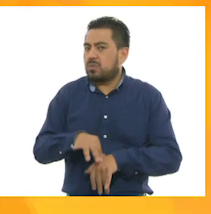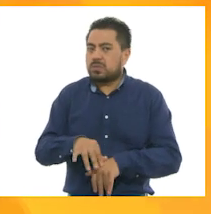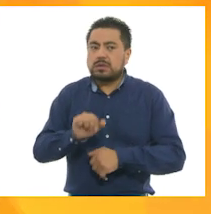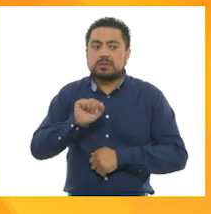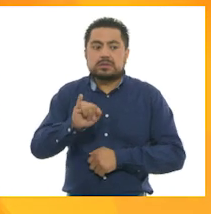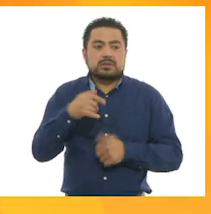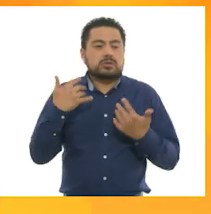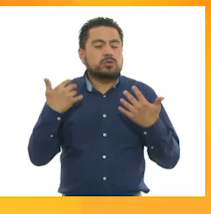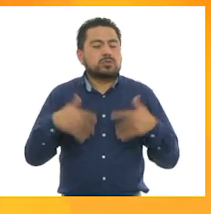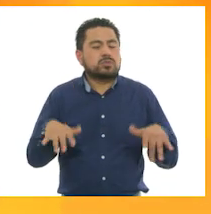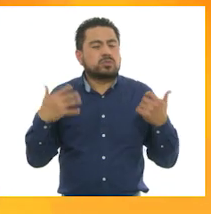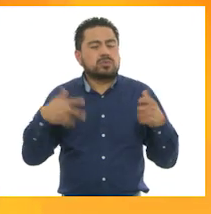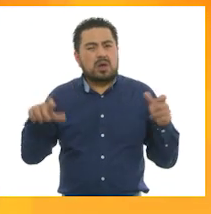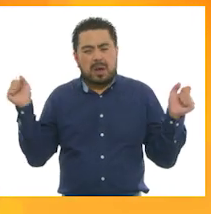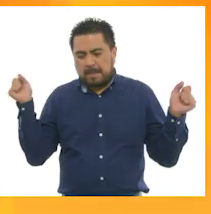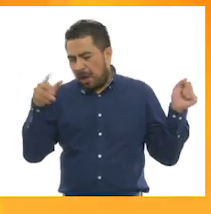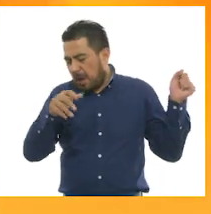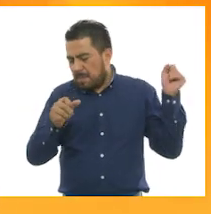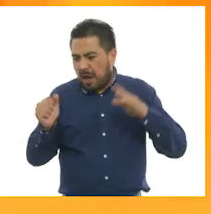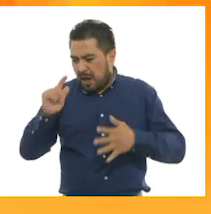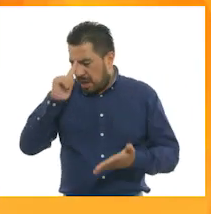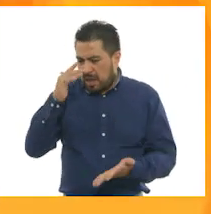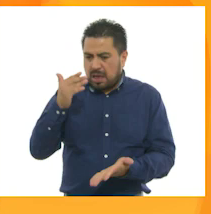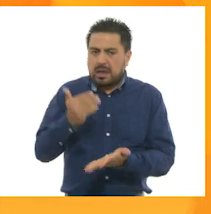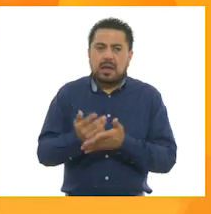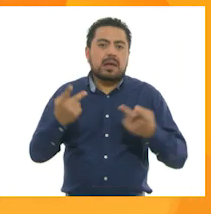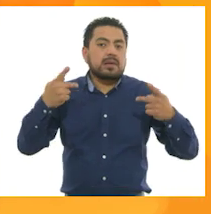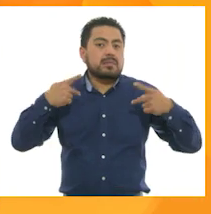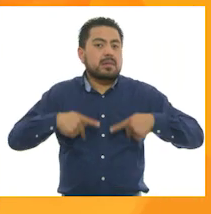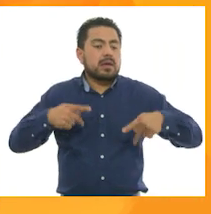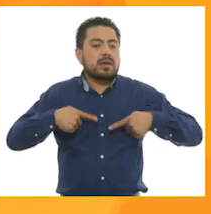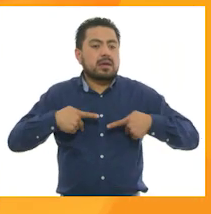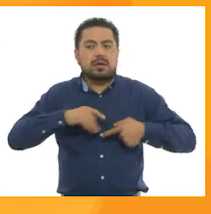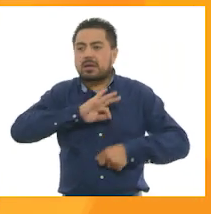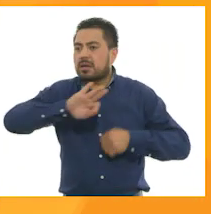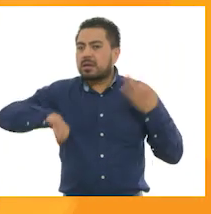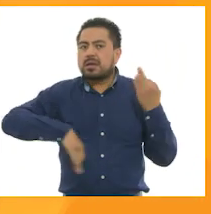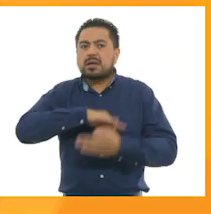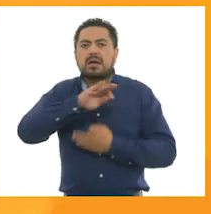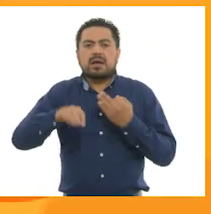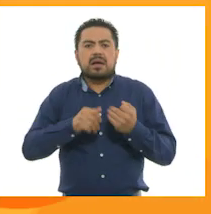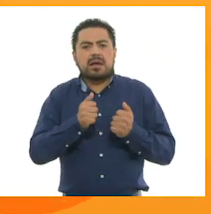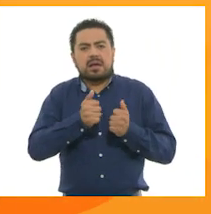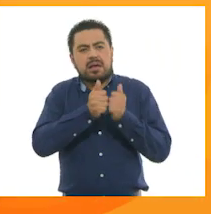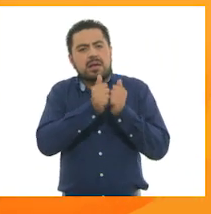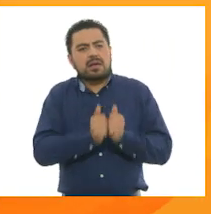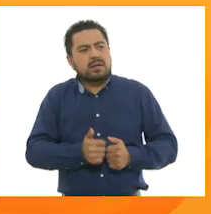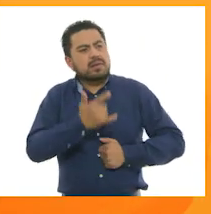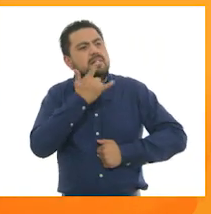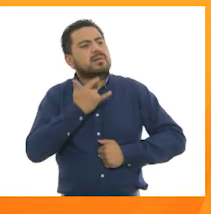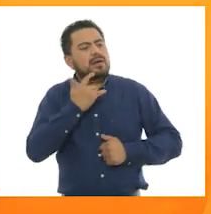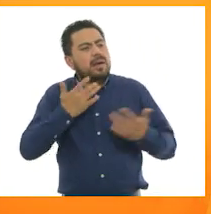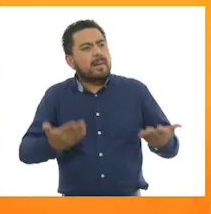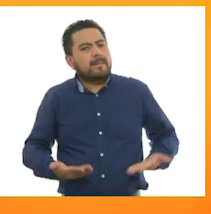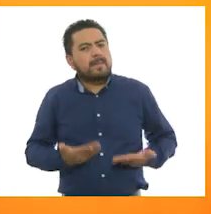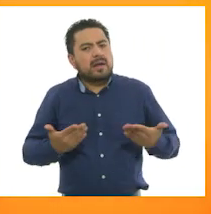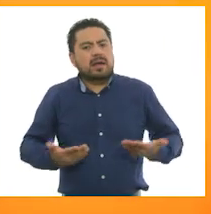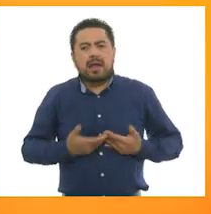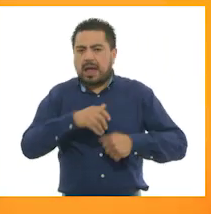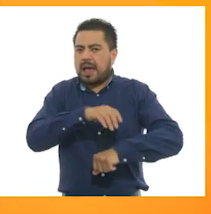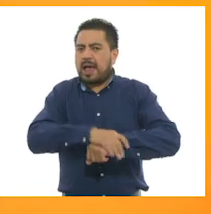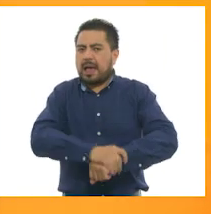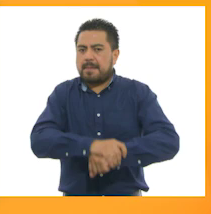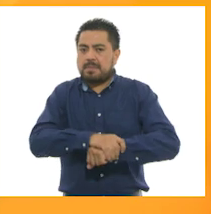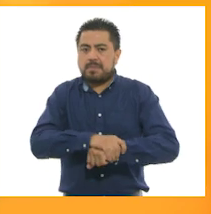la estampida se había detenido. El público se había quedado a ver la danza de los